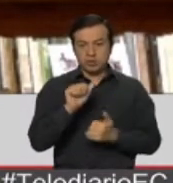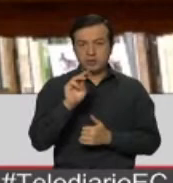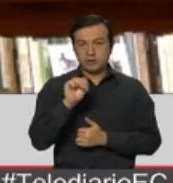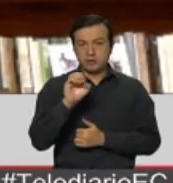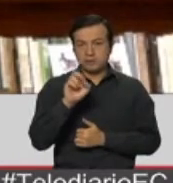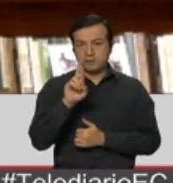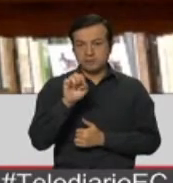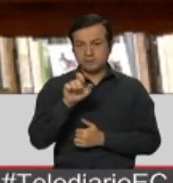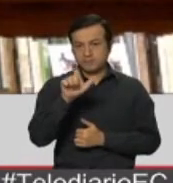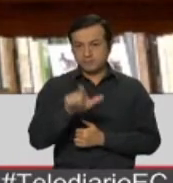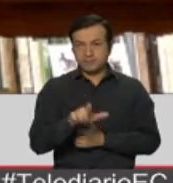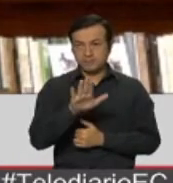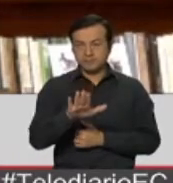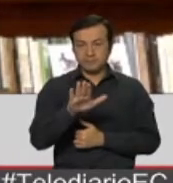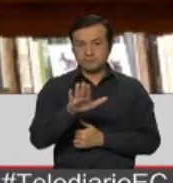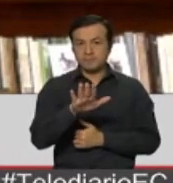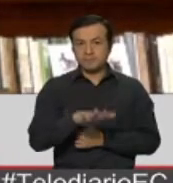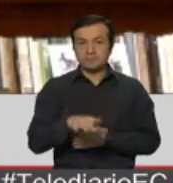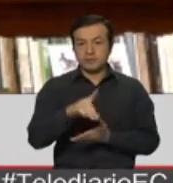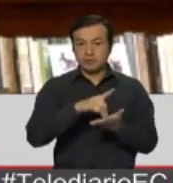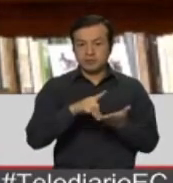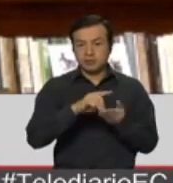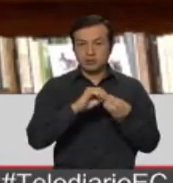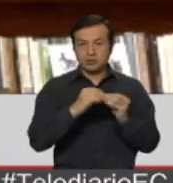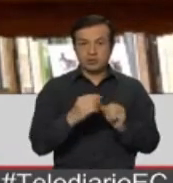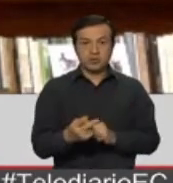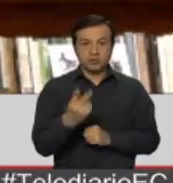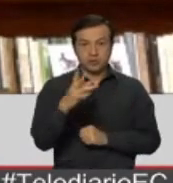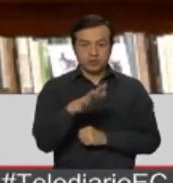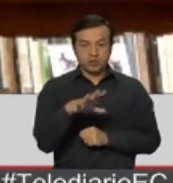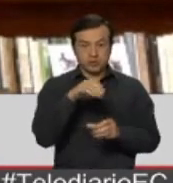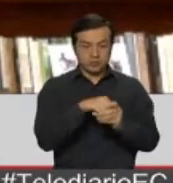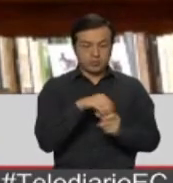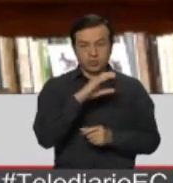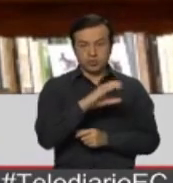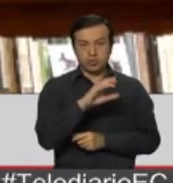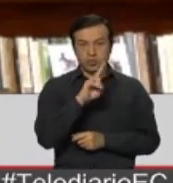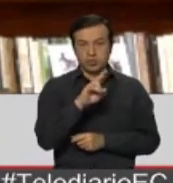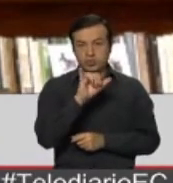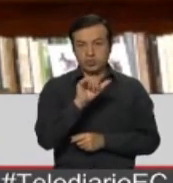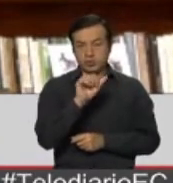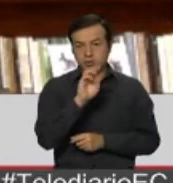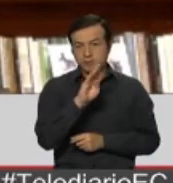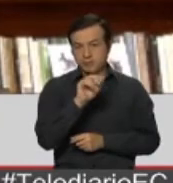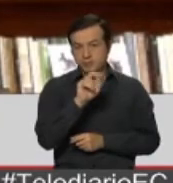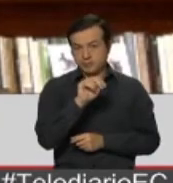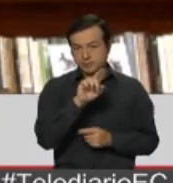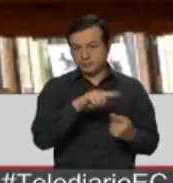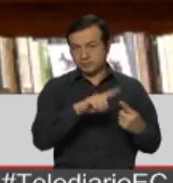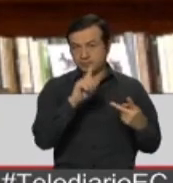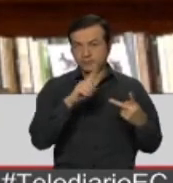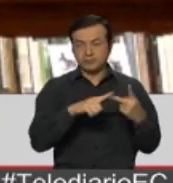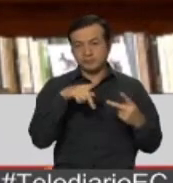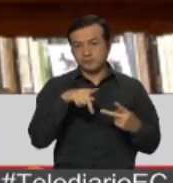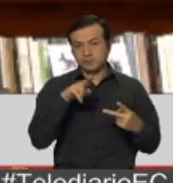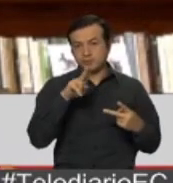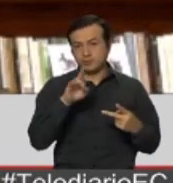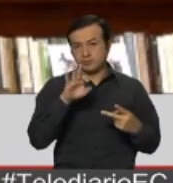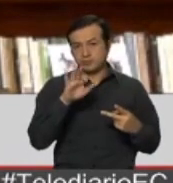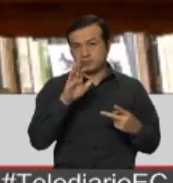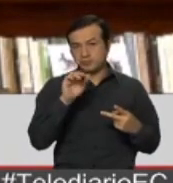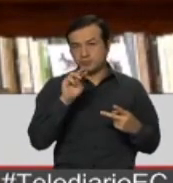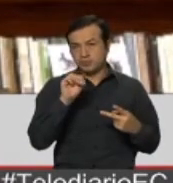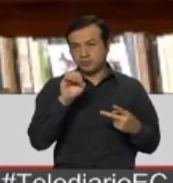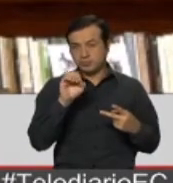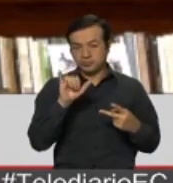el Distrito 2, en Cuyabeno y Putumayo, él tomó conocimiento de esto y